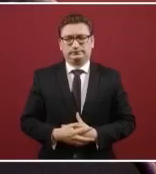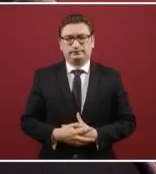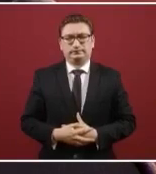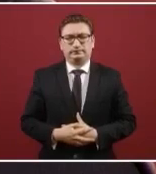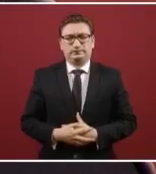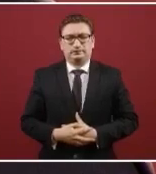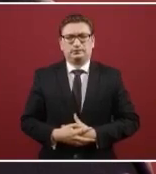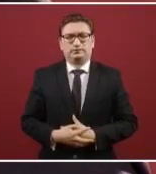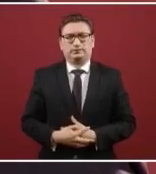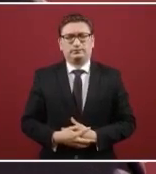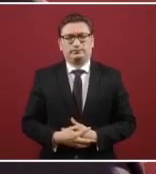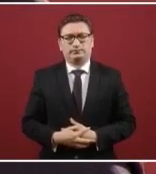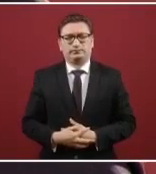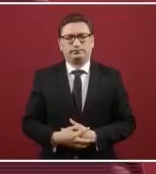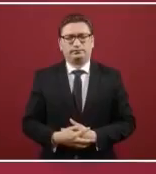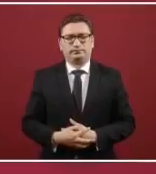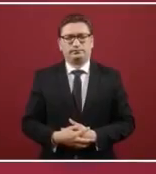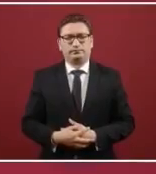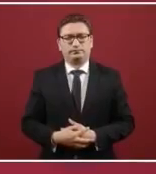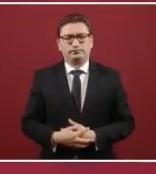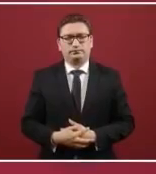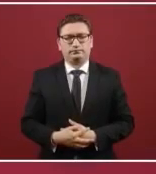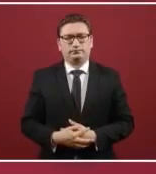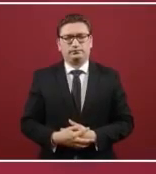Usaron la fuerza pública,